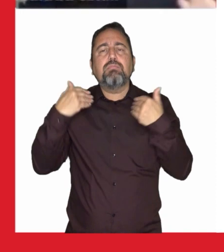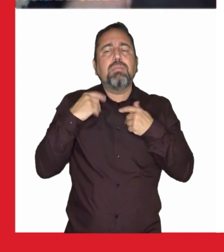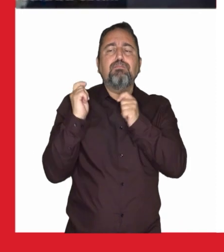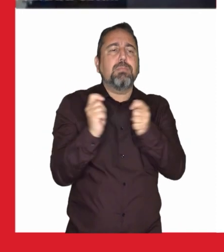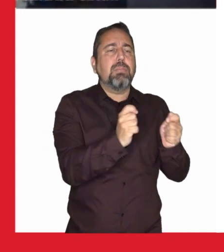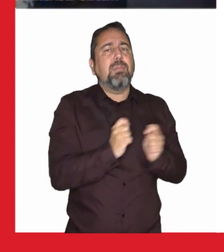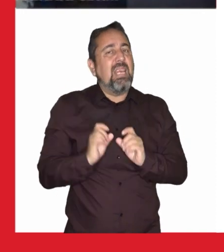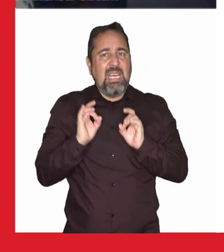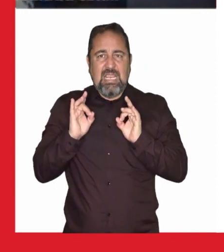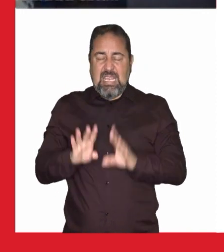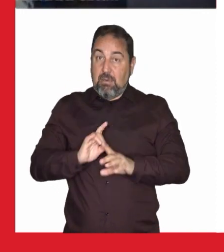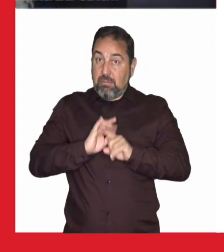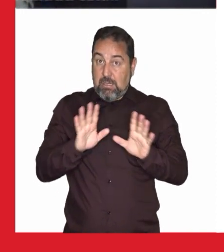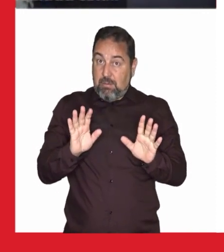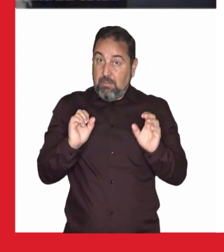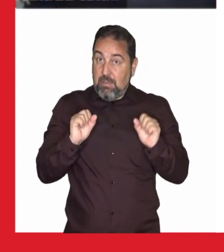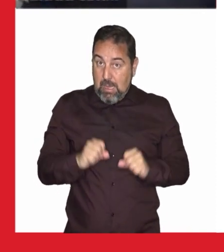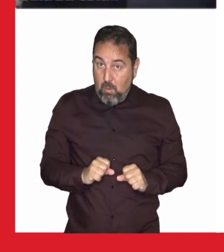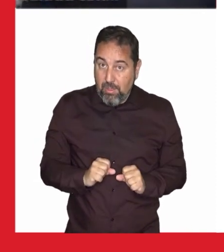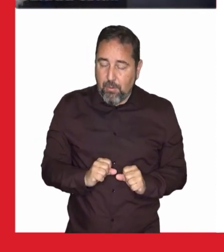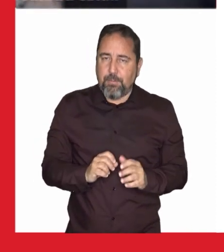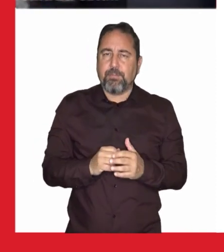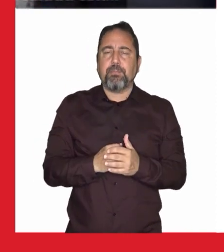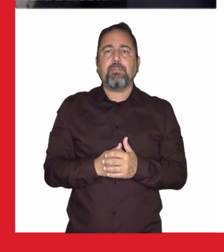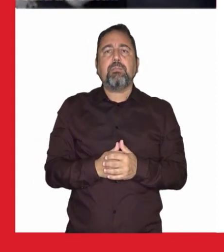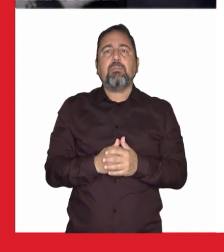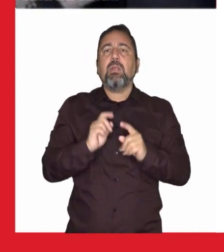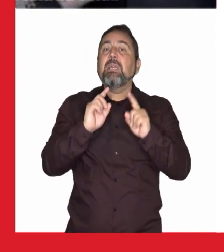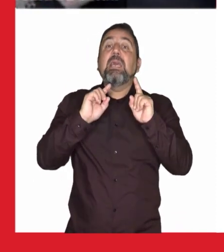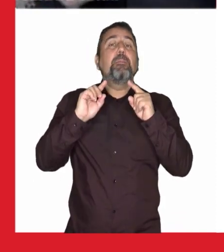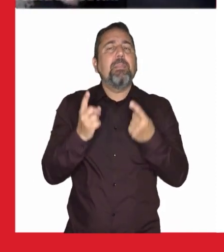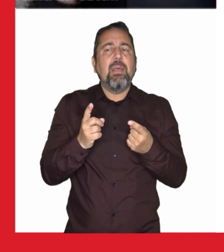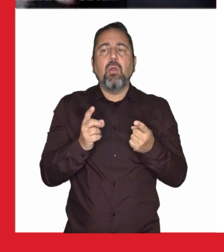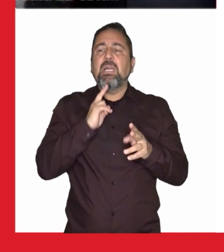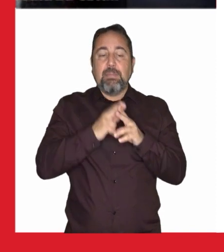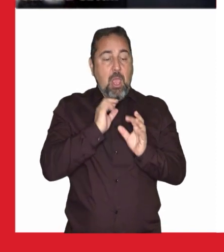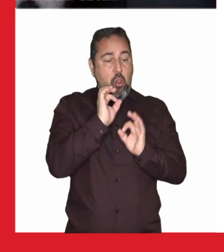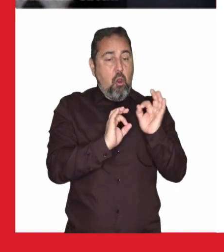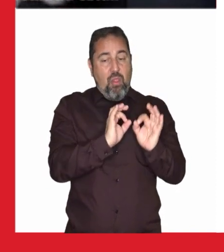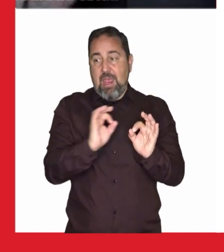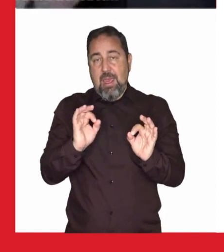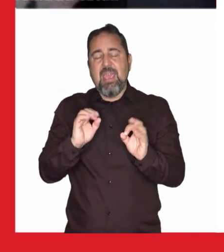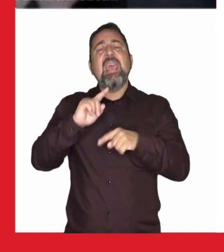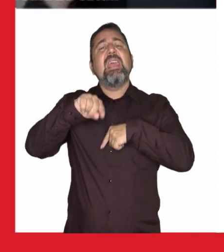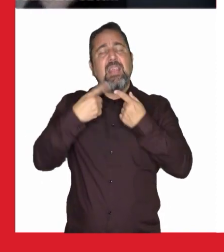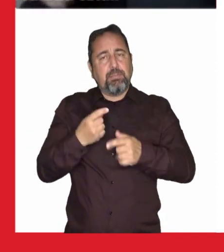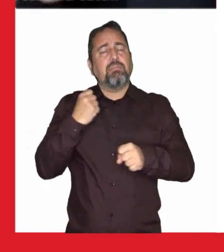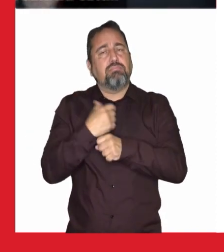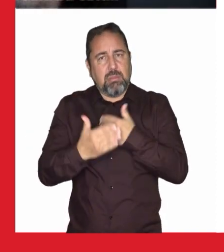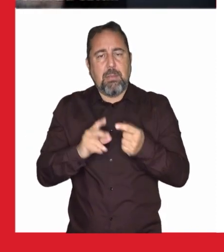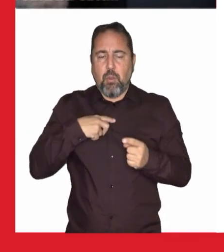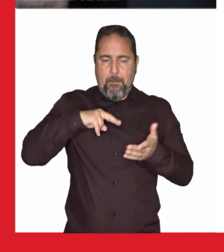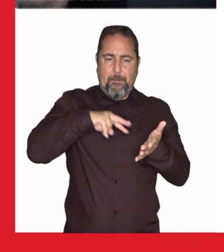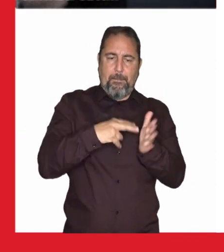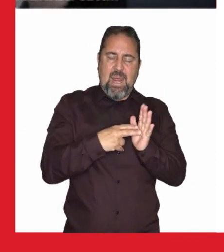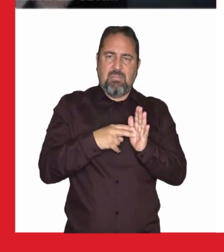de esta gestión de los recursos. ¿De acuerdo? Entonces, la idea es que primero se ordena y luego